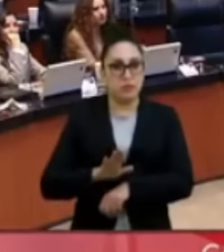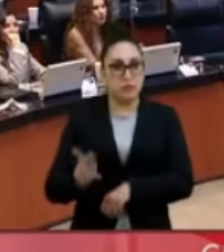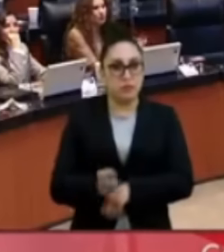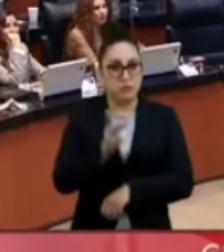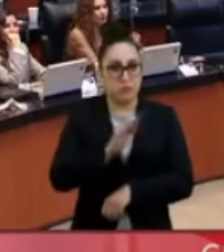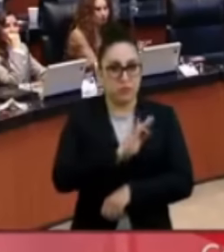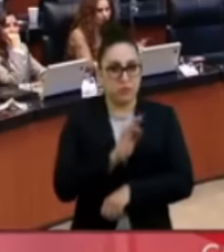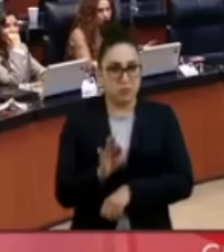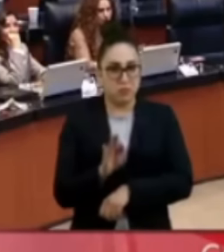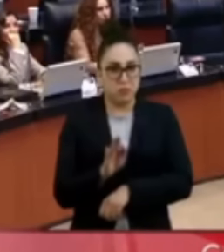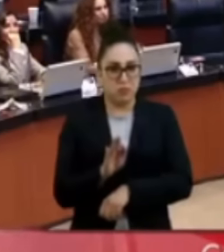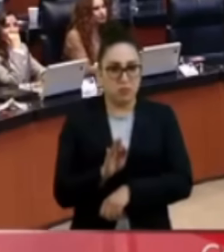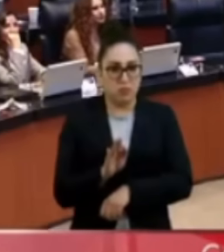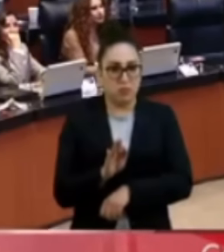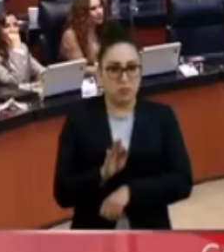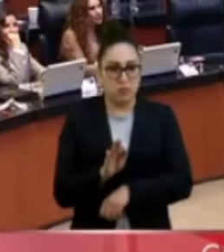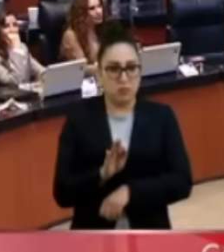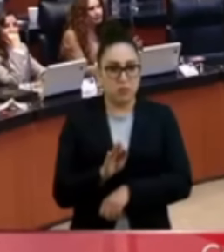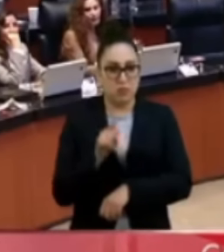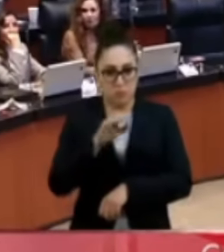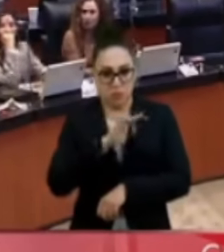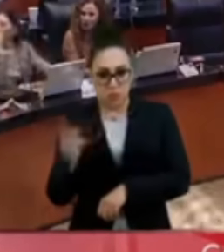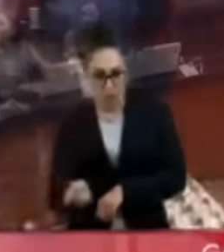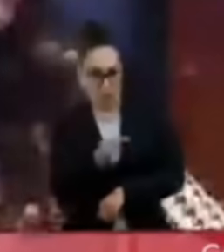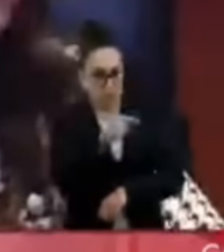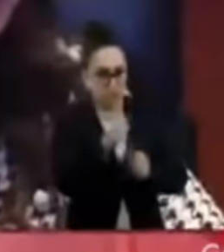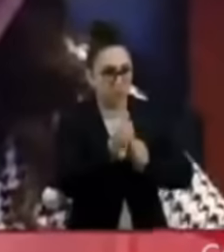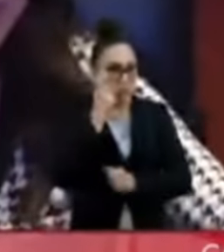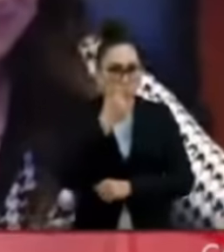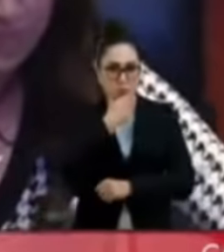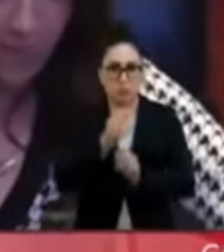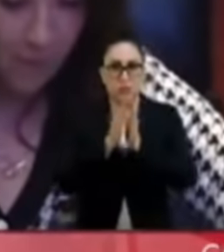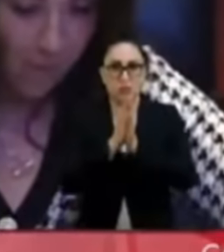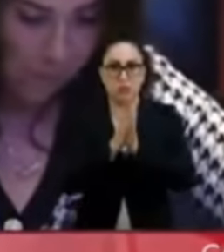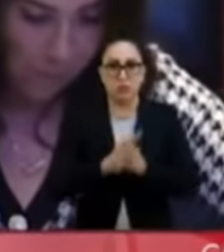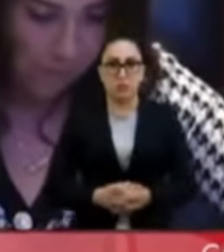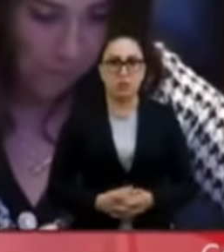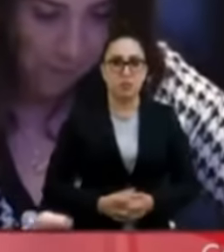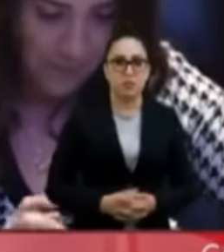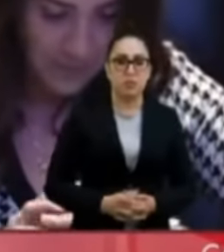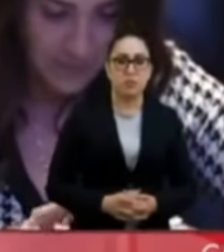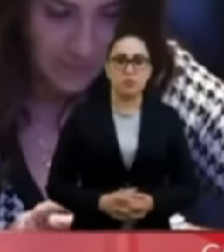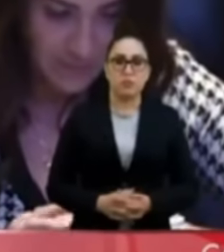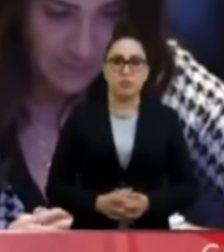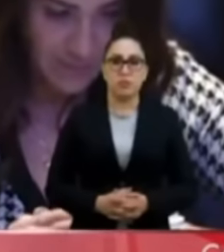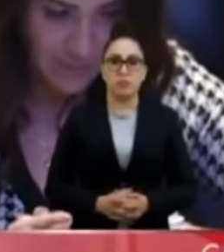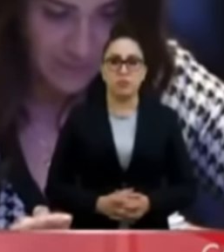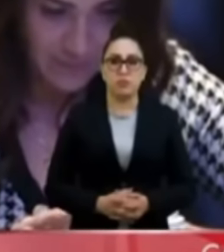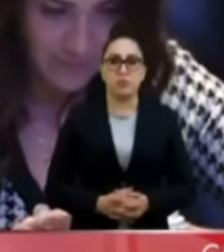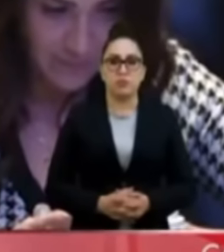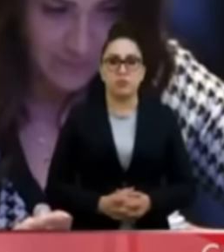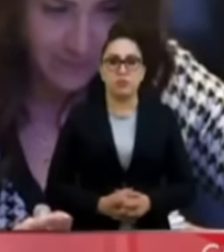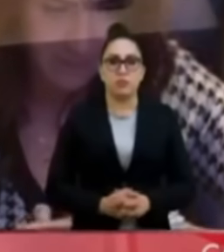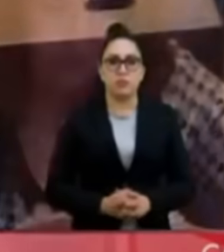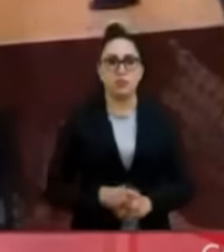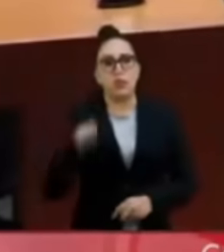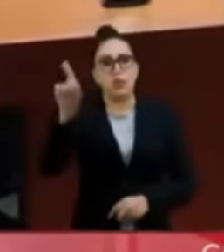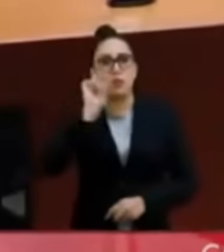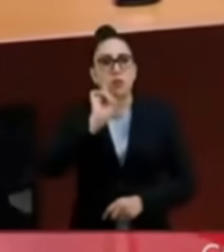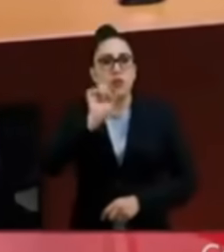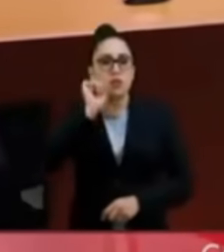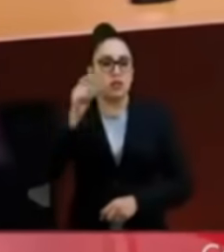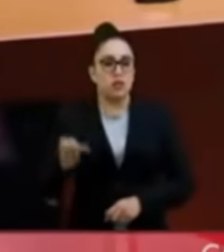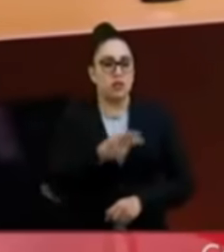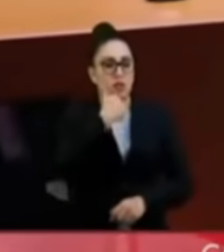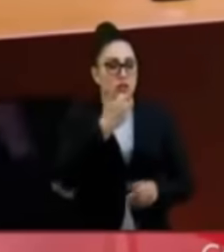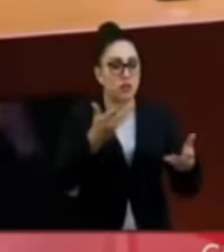me tiene que pedir a mí que le pregunte al orador. Usted puede preguntarle al orador, por favor. Con mucho gusto, senadora Villano. Senador Insunza, la senadora Villano quiere hacerle una pregunta.